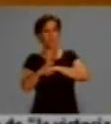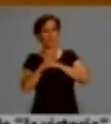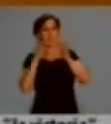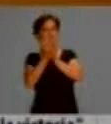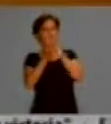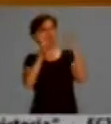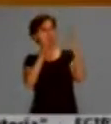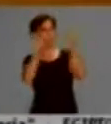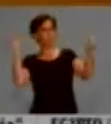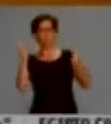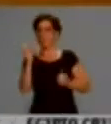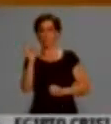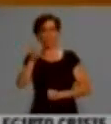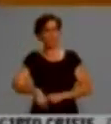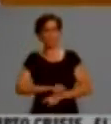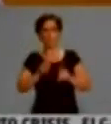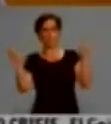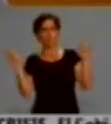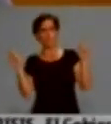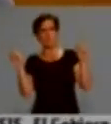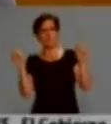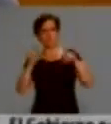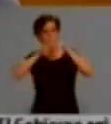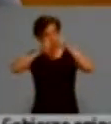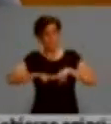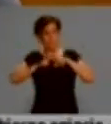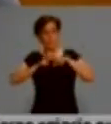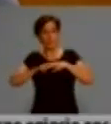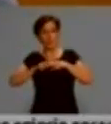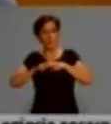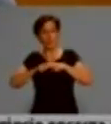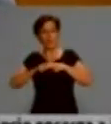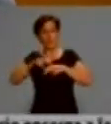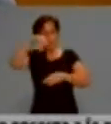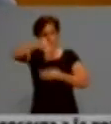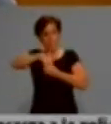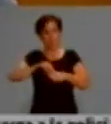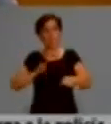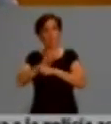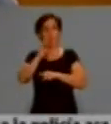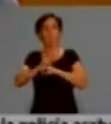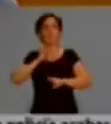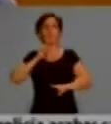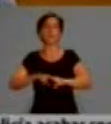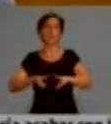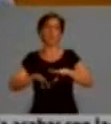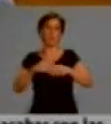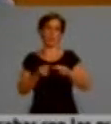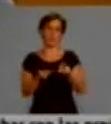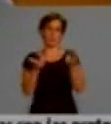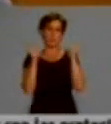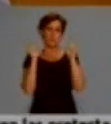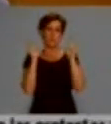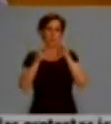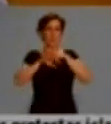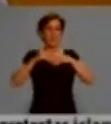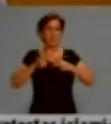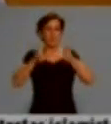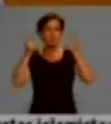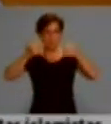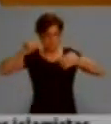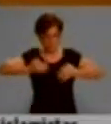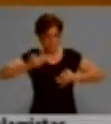presidente del Gobierno. El control parlamentario es democracia, democracia de la de